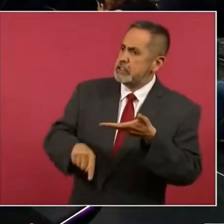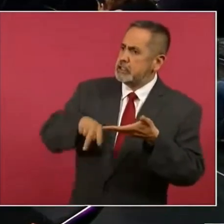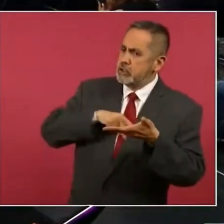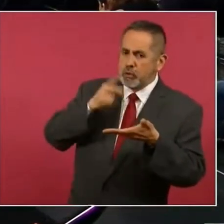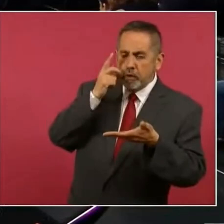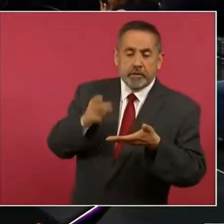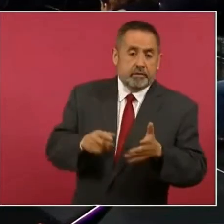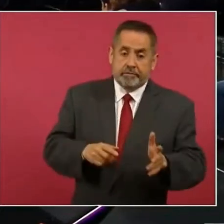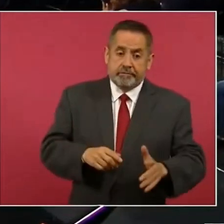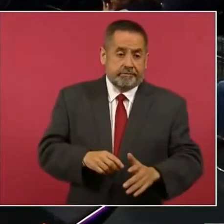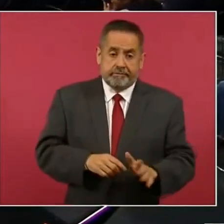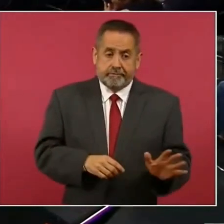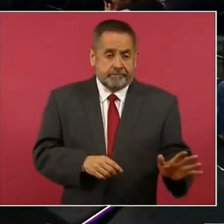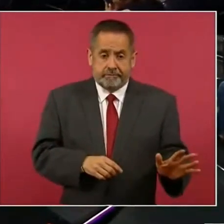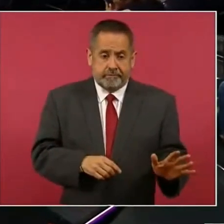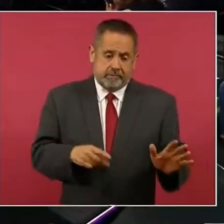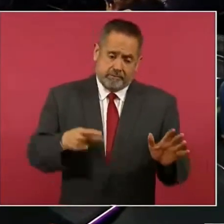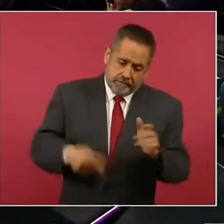Dicen que estaba